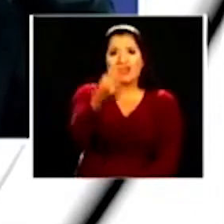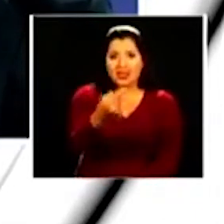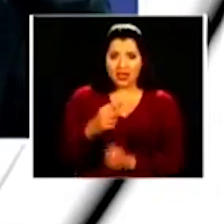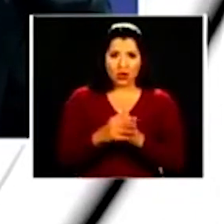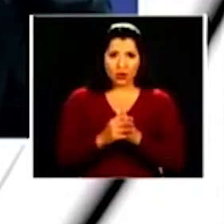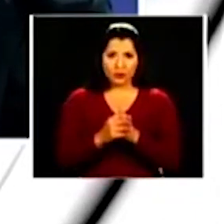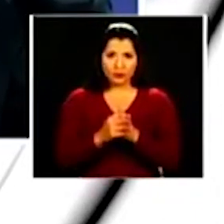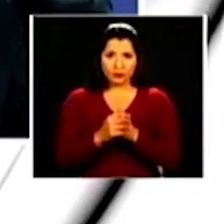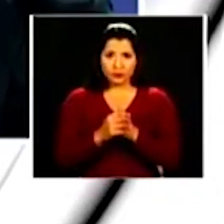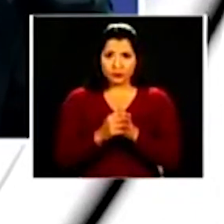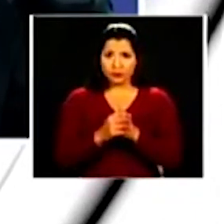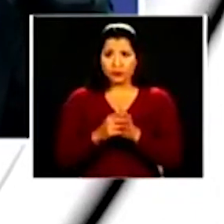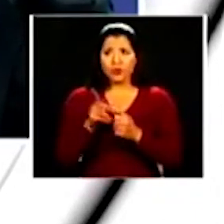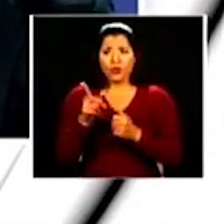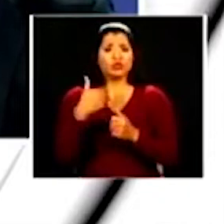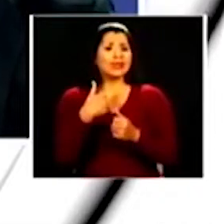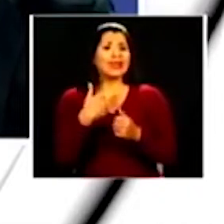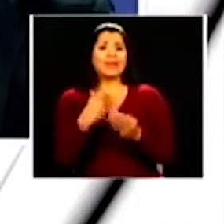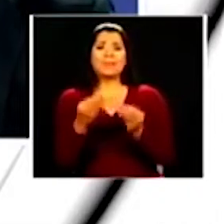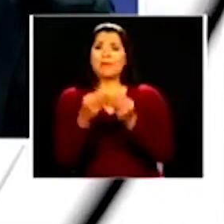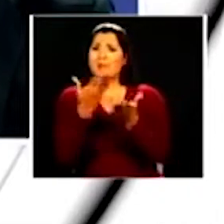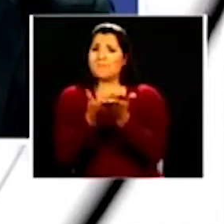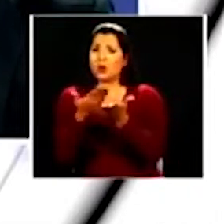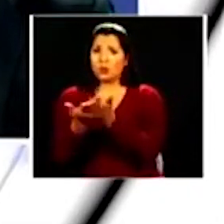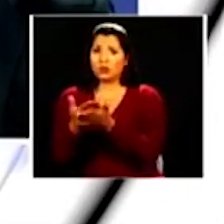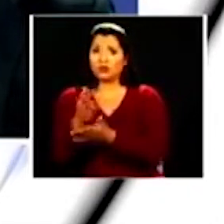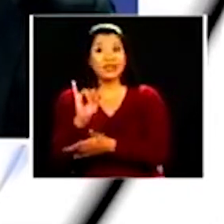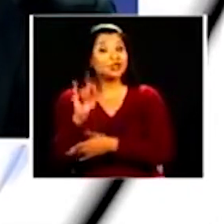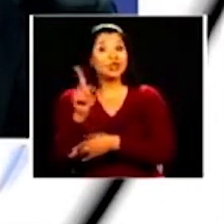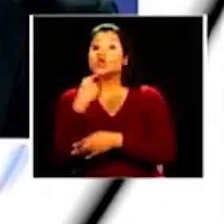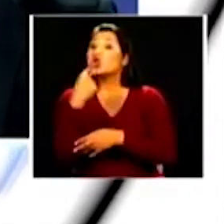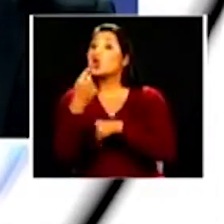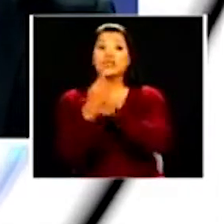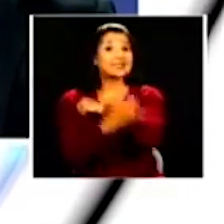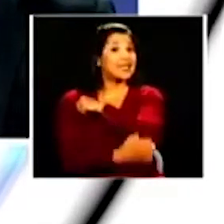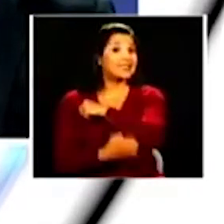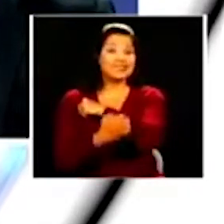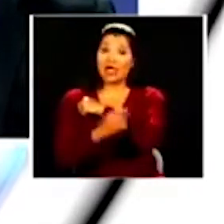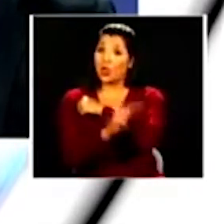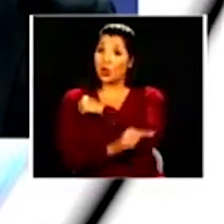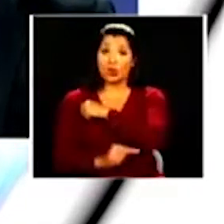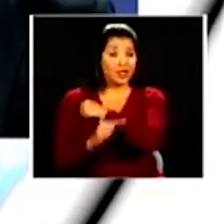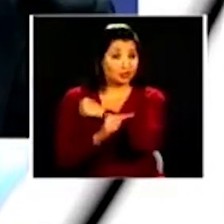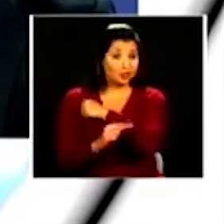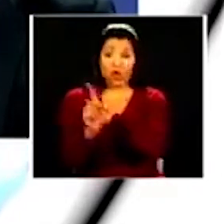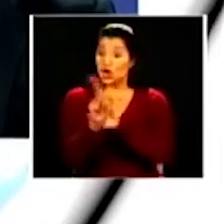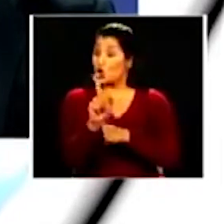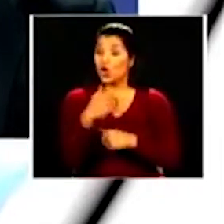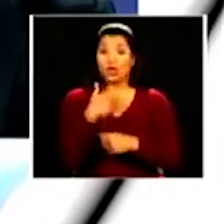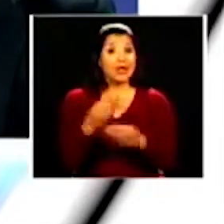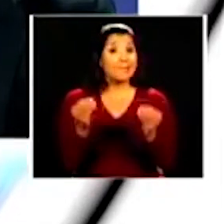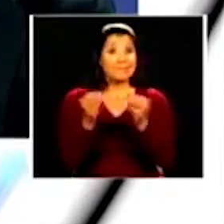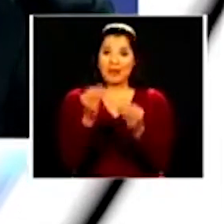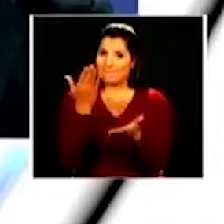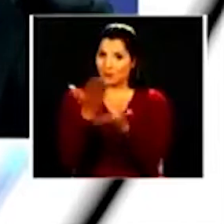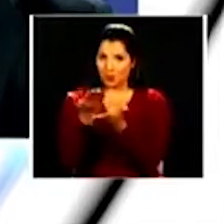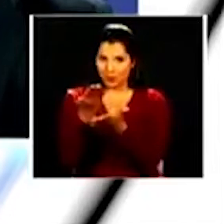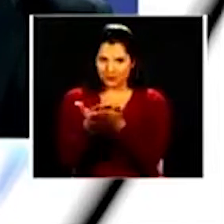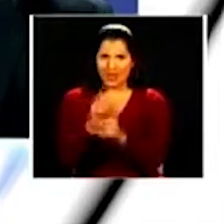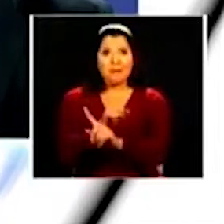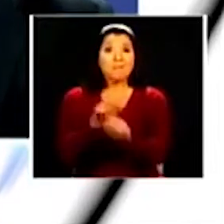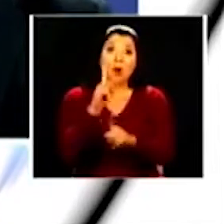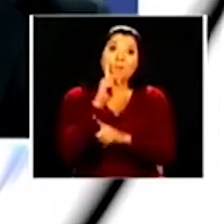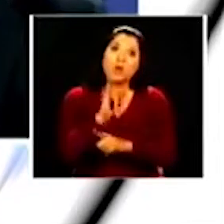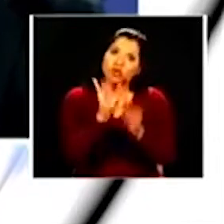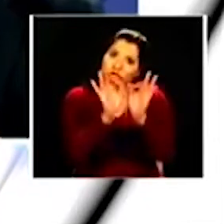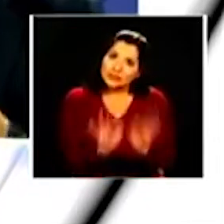Don Fabricio, no es cierto, no es eso lo que dice el Estado de la Nación, no es el que más propuestas tenía, ciertamente. Pero por eso es tan importante que